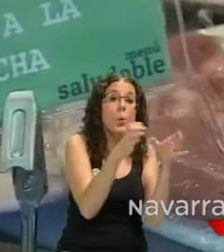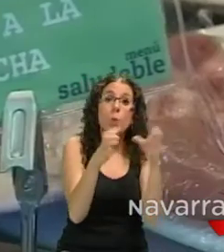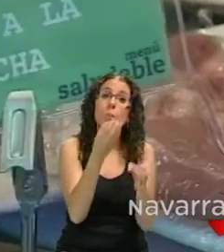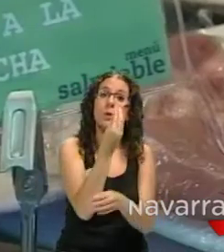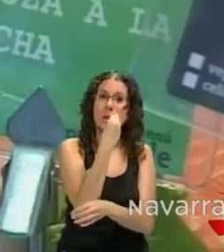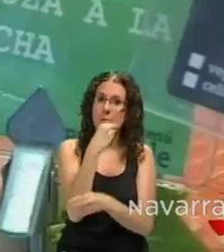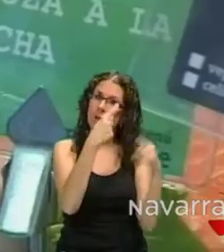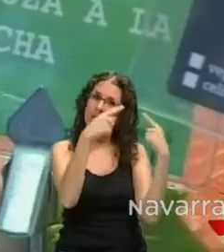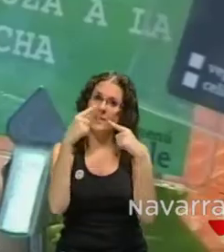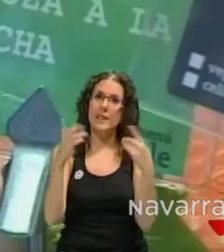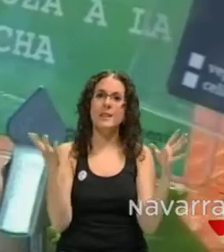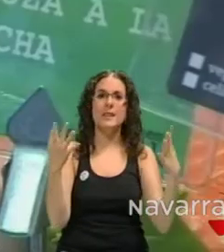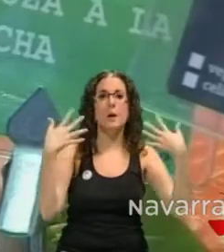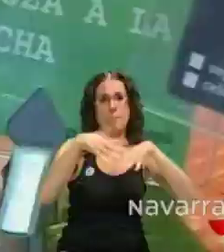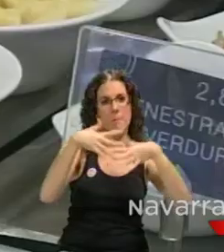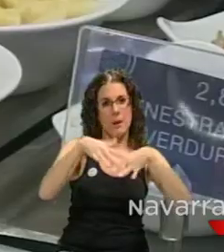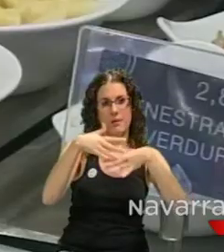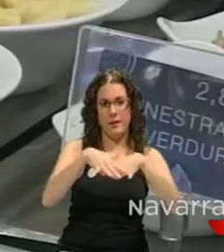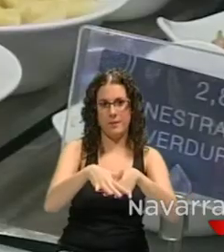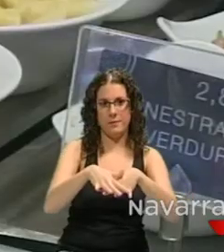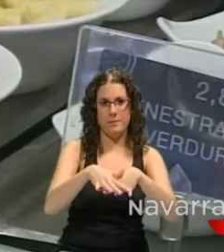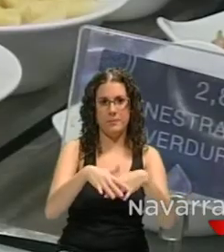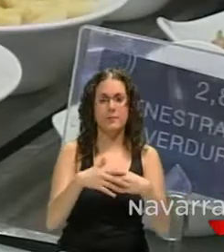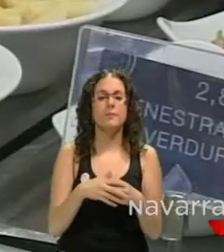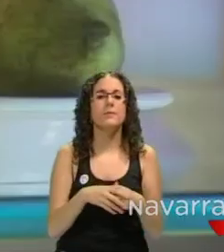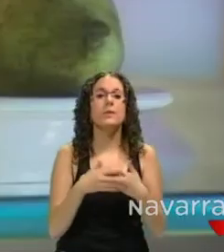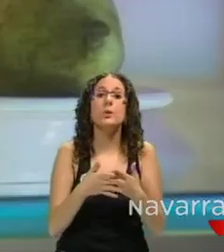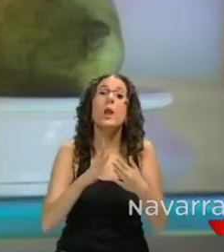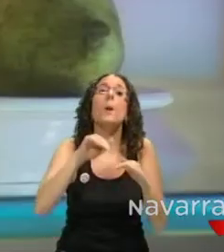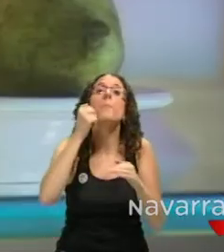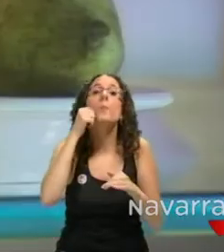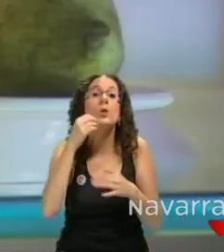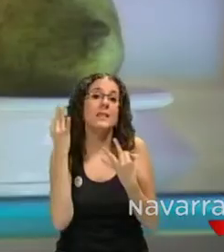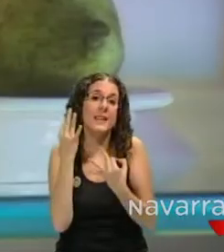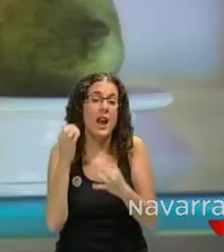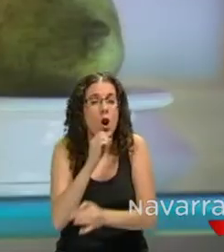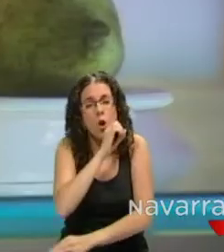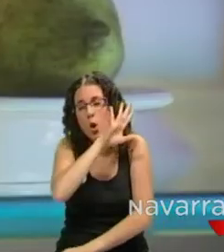cada alimento tiene un nutriente diferente, y tomar de postre siempre